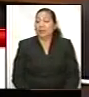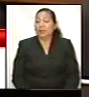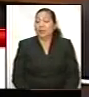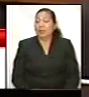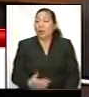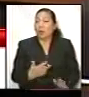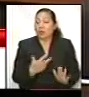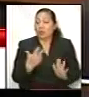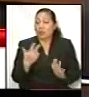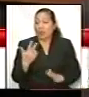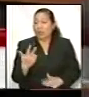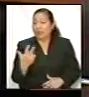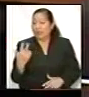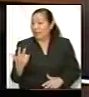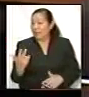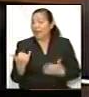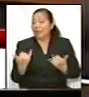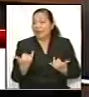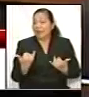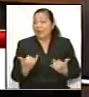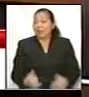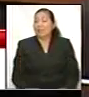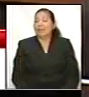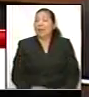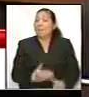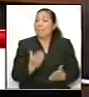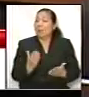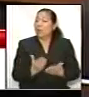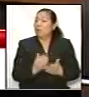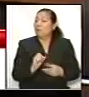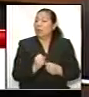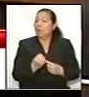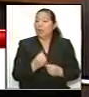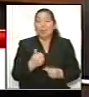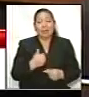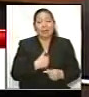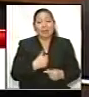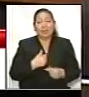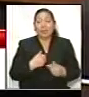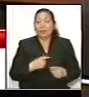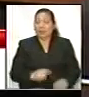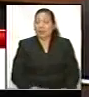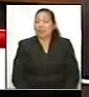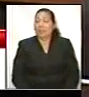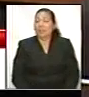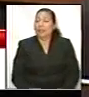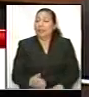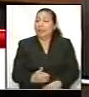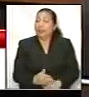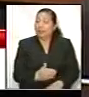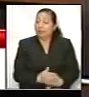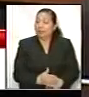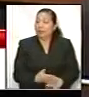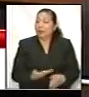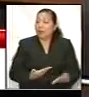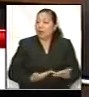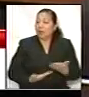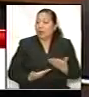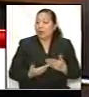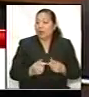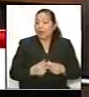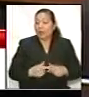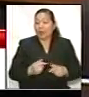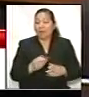la decisión 833. Entonces creo que esta soluciona un problema social y a la misma vez permite el desarrollo del ámbito comercial en la